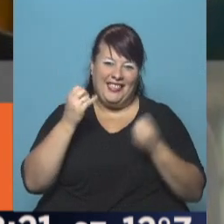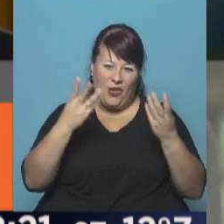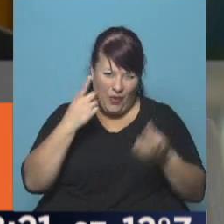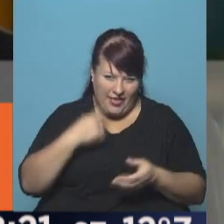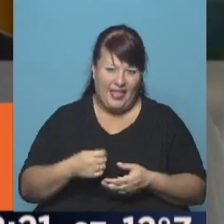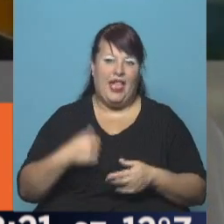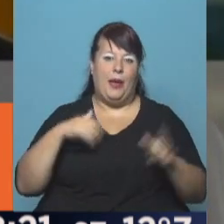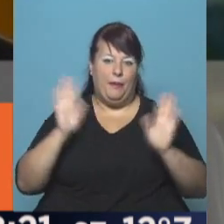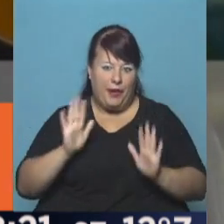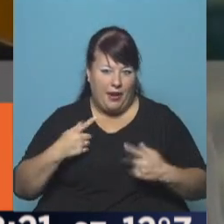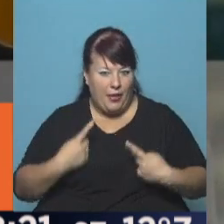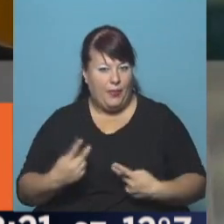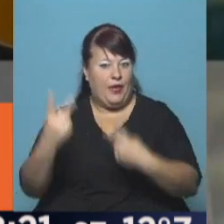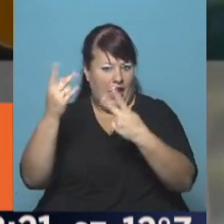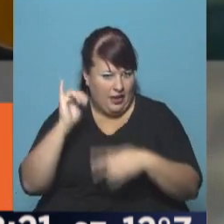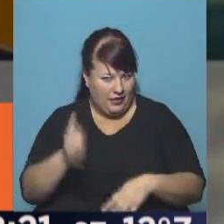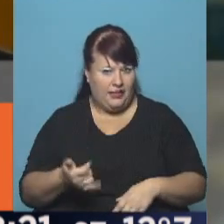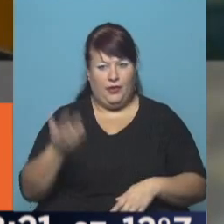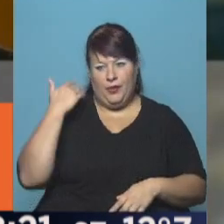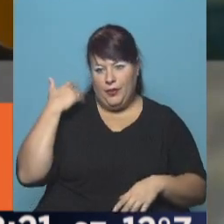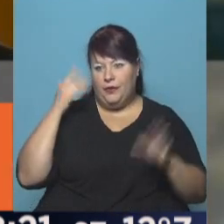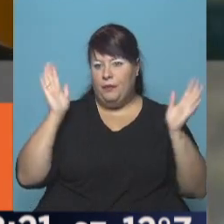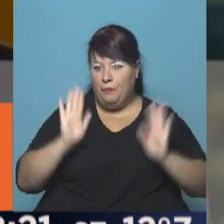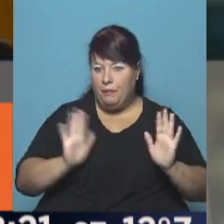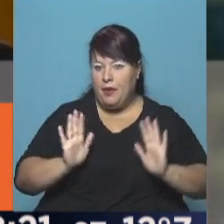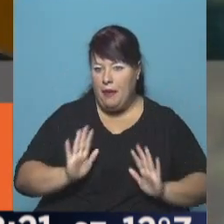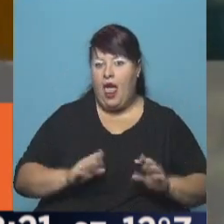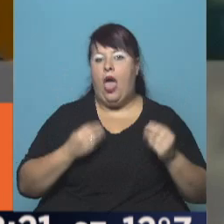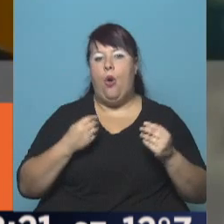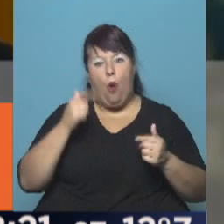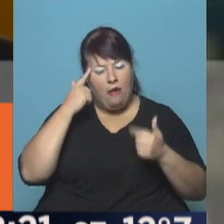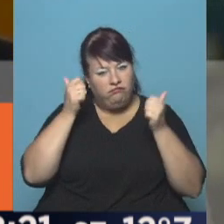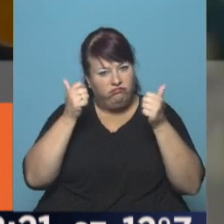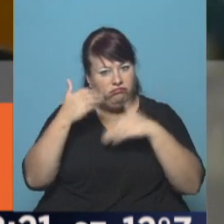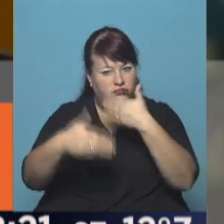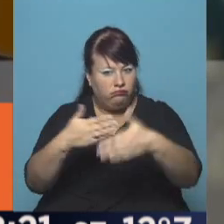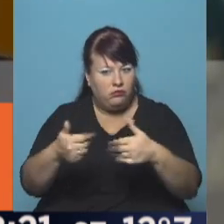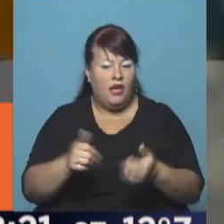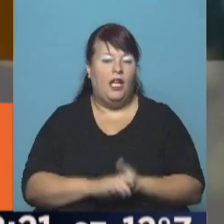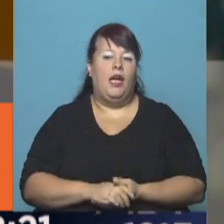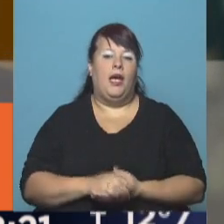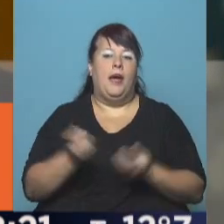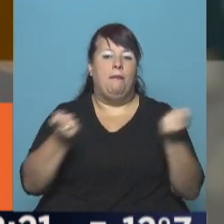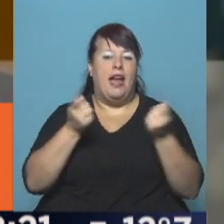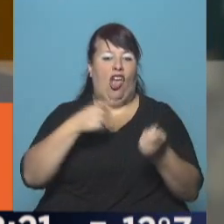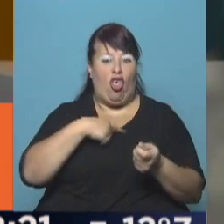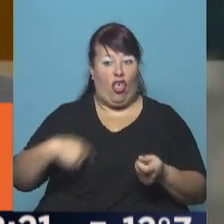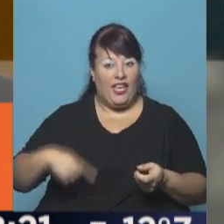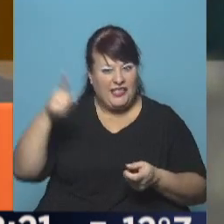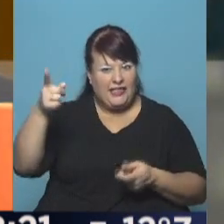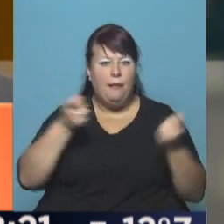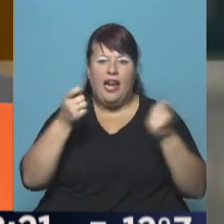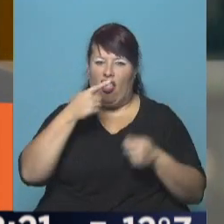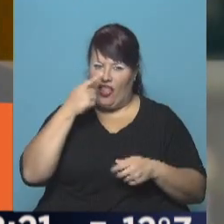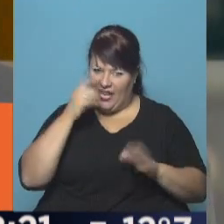día. Estamos preparándonos desde hace un tiempo y con muy buena expectativa. El mercado chino es un mercado